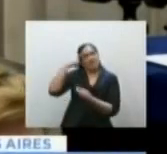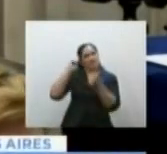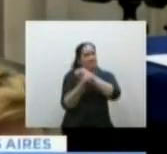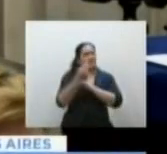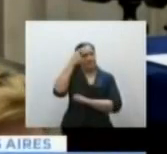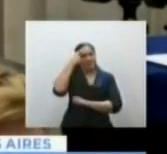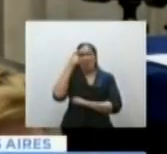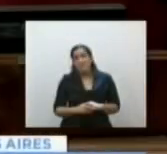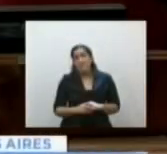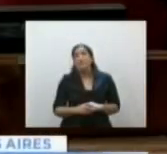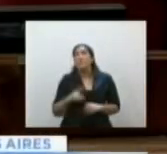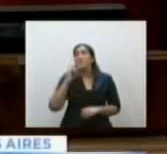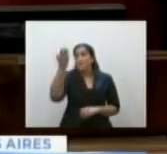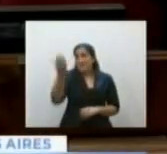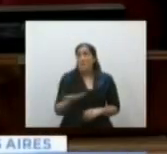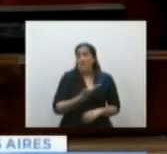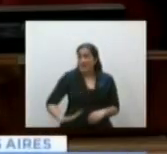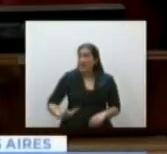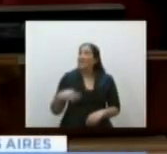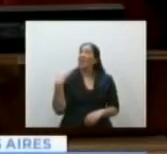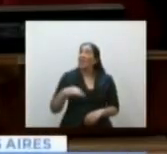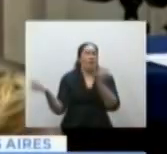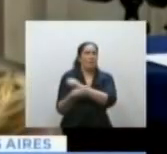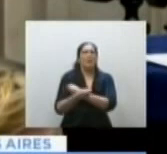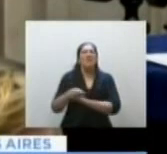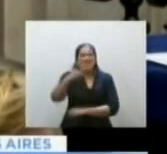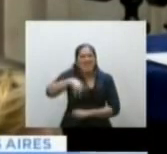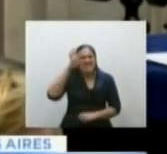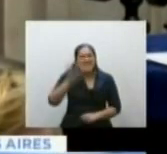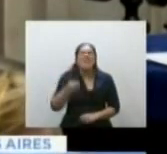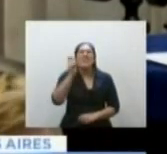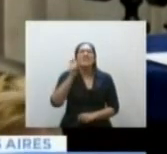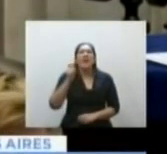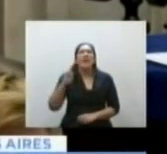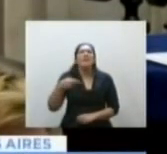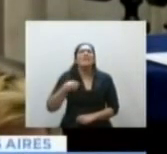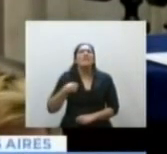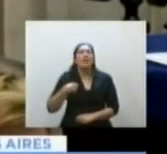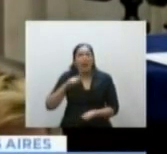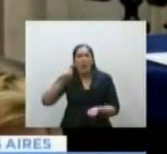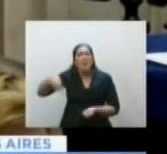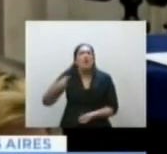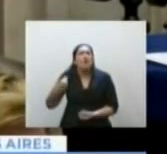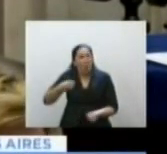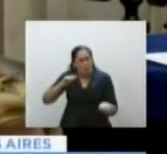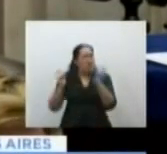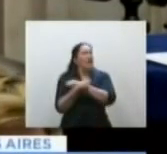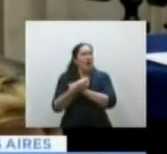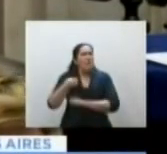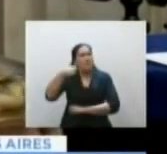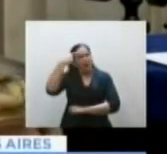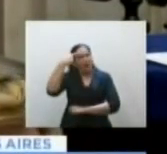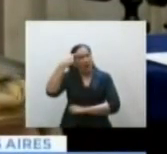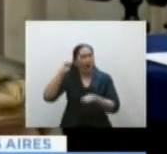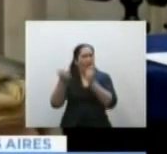jugó. Hoy con las declaraciones parecería que algo va a pasar. Leyó tu nota para mí, Claudia. Leyó la calle, vio la cantidad de gente que está ahí. Realmente los que